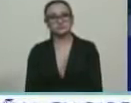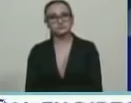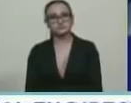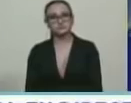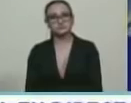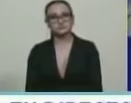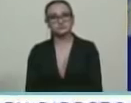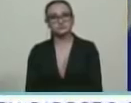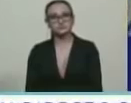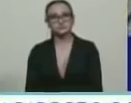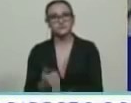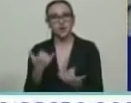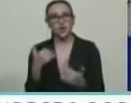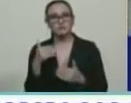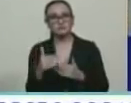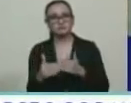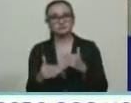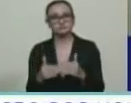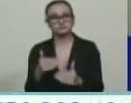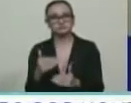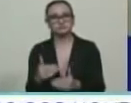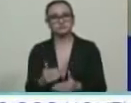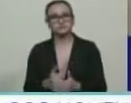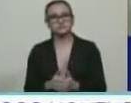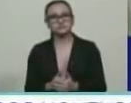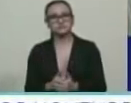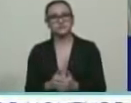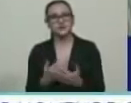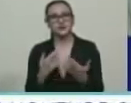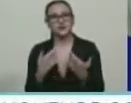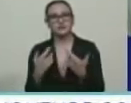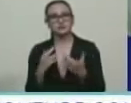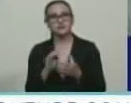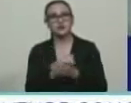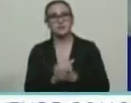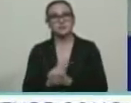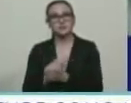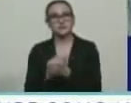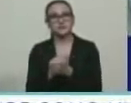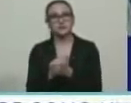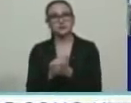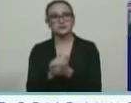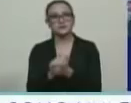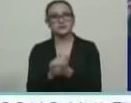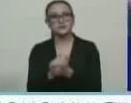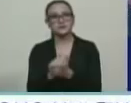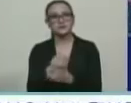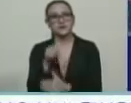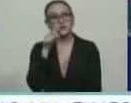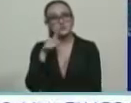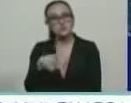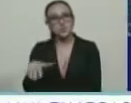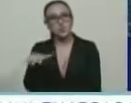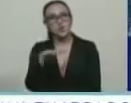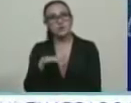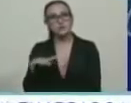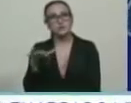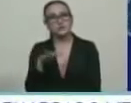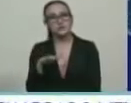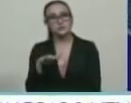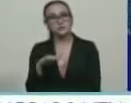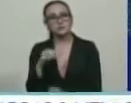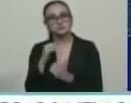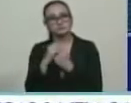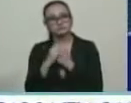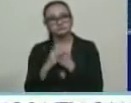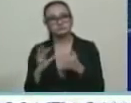Hemos venido construyendo una relación de amistad entre nuestros pueblos, de